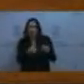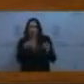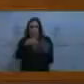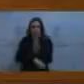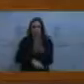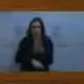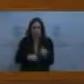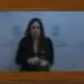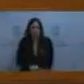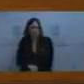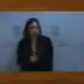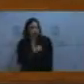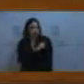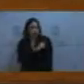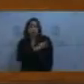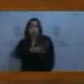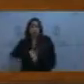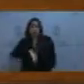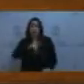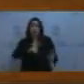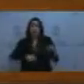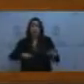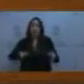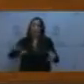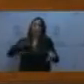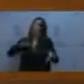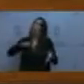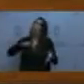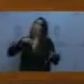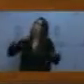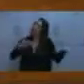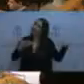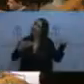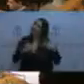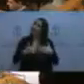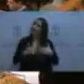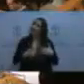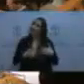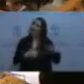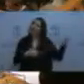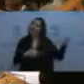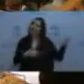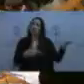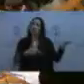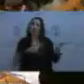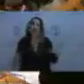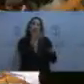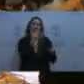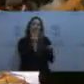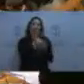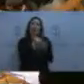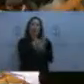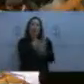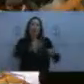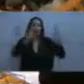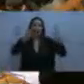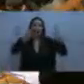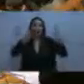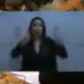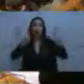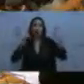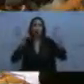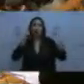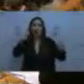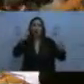la población. Ay, presidente, es que hay ahí una clase magistral que yo me la estoy perdiendo. Si me permite,